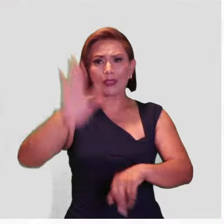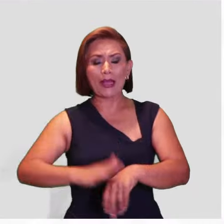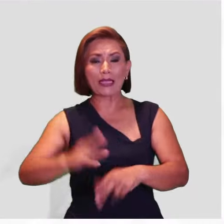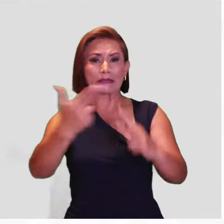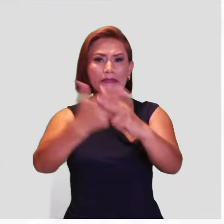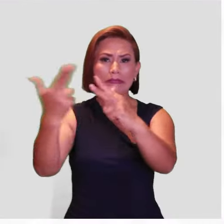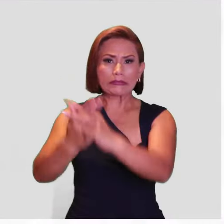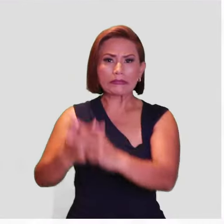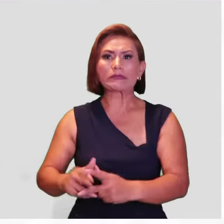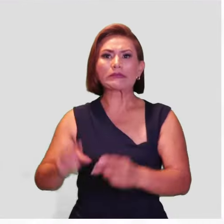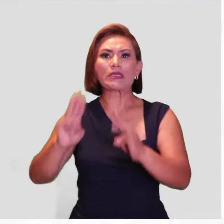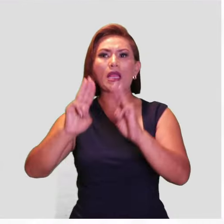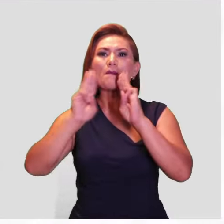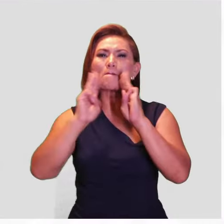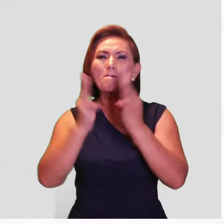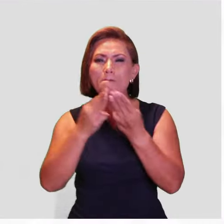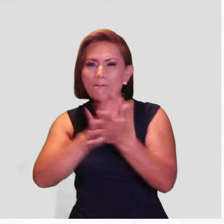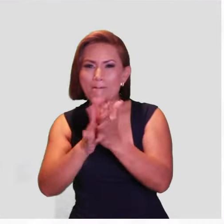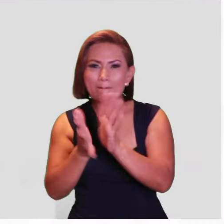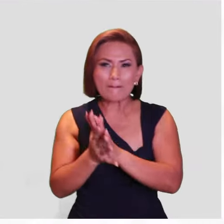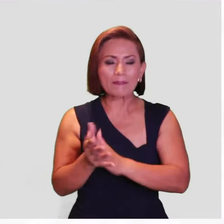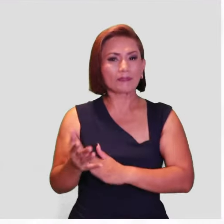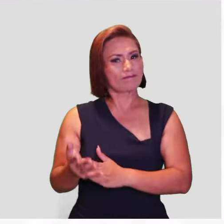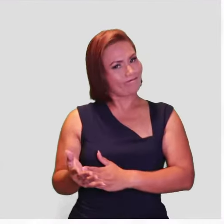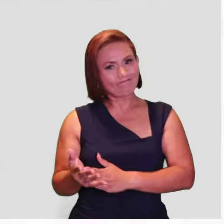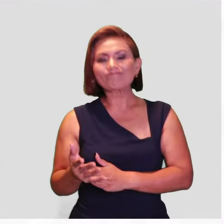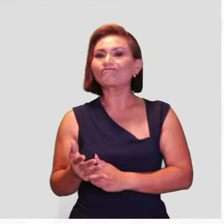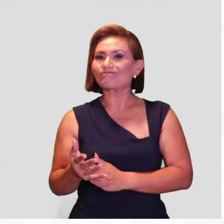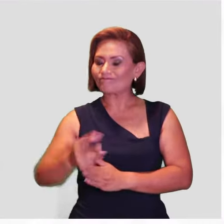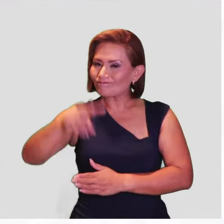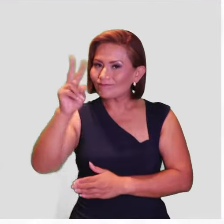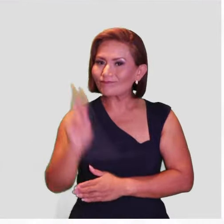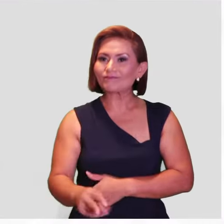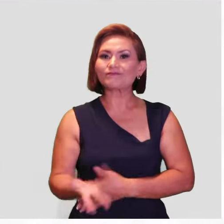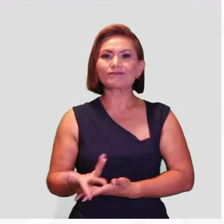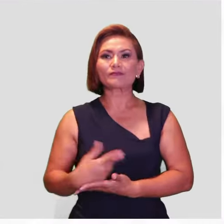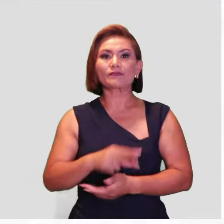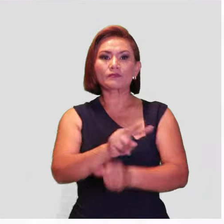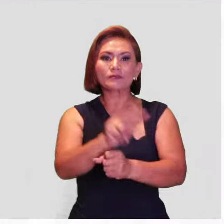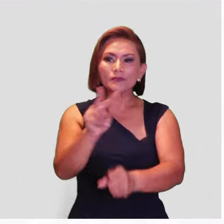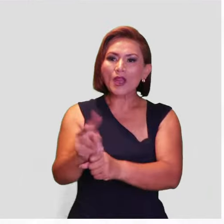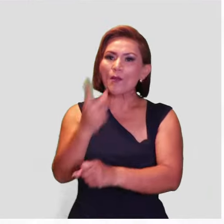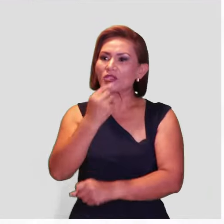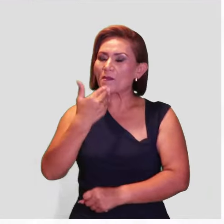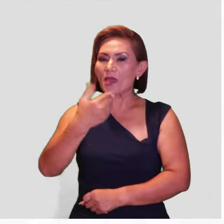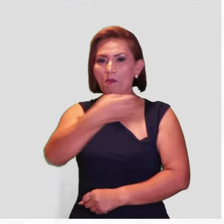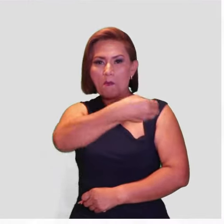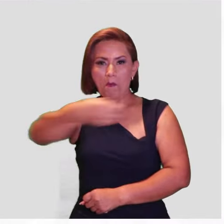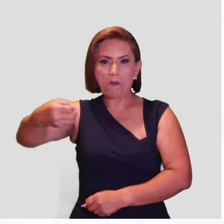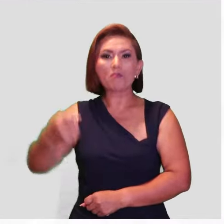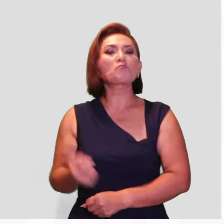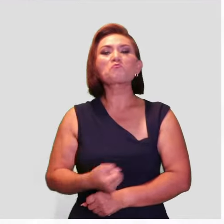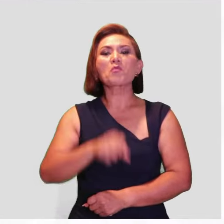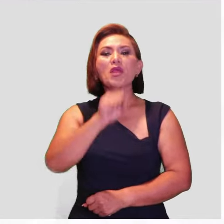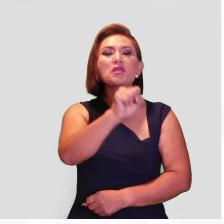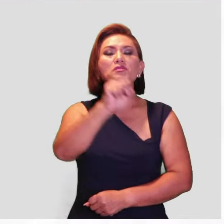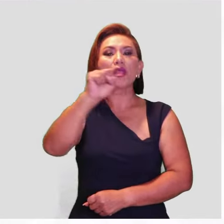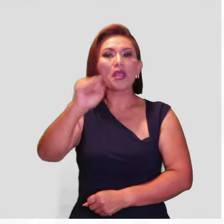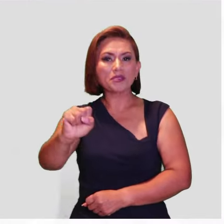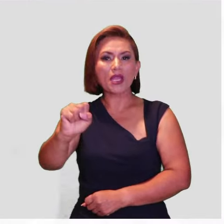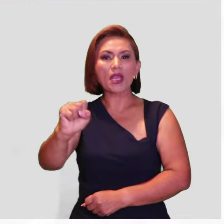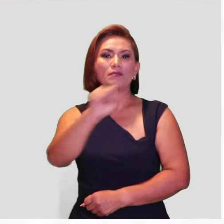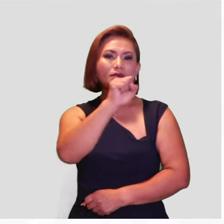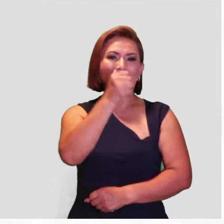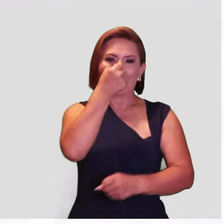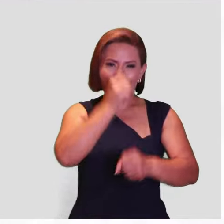una evidente fragilidad y una muy falta de contundencia en el sistema operacional de la Secretaría de Seguridad Pública, además